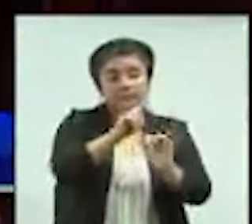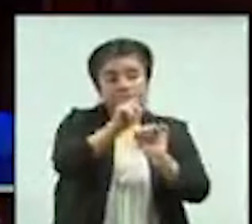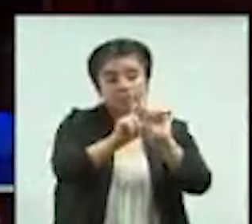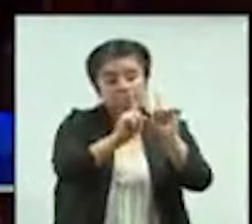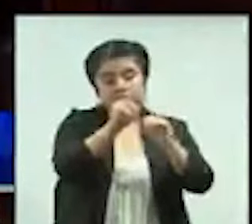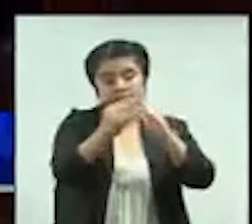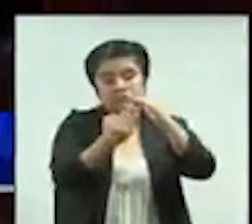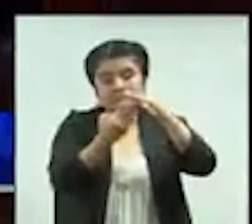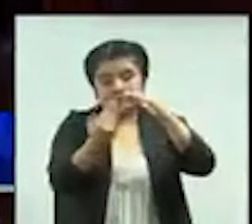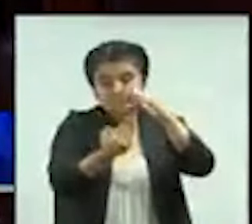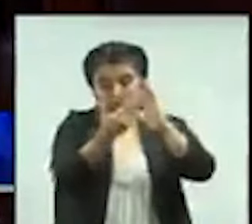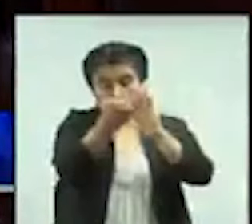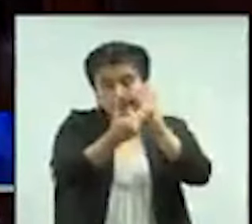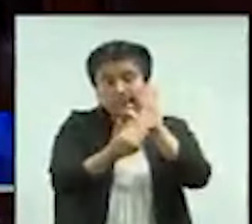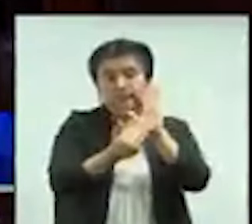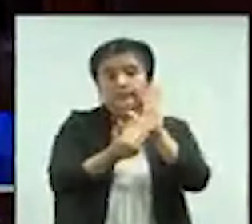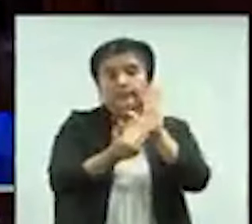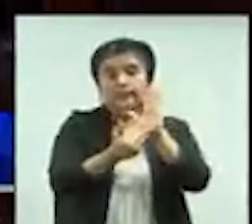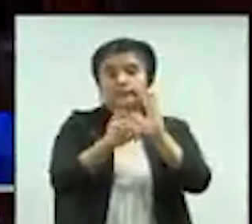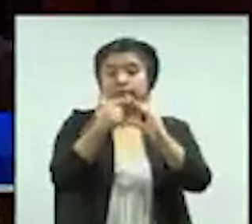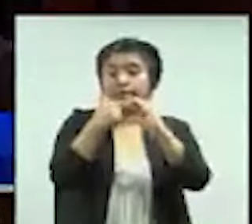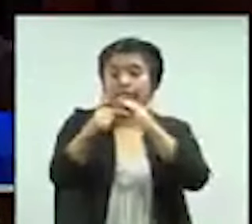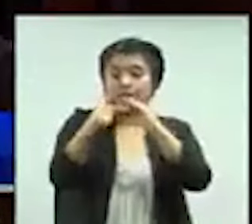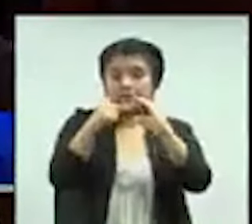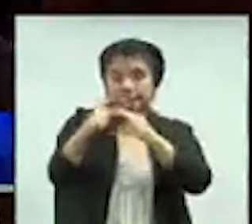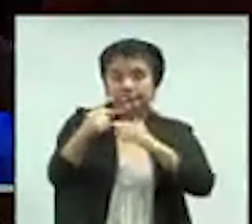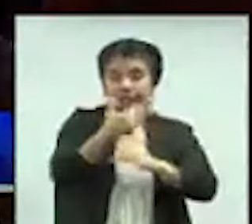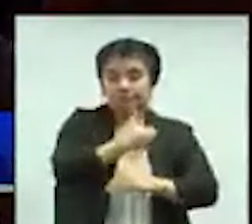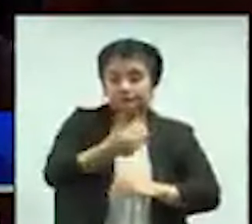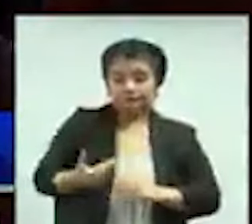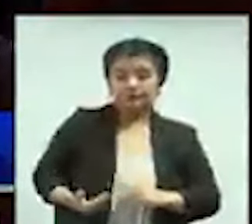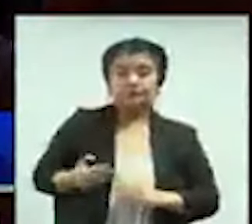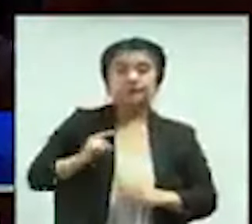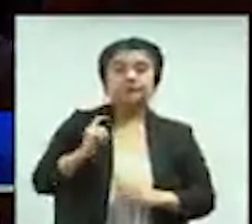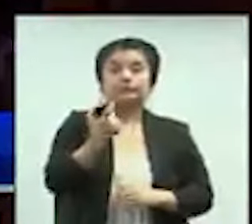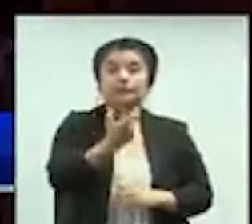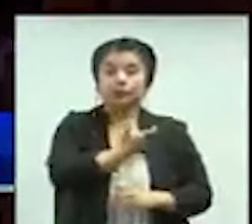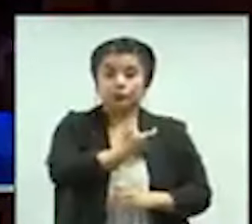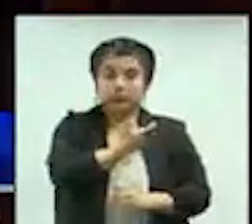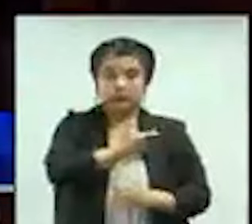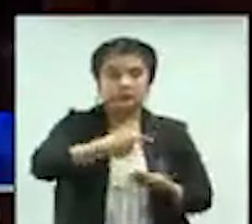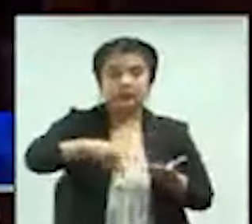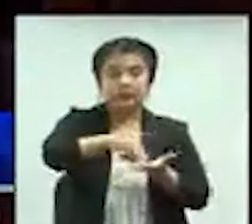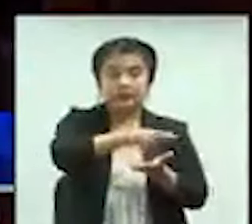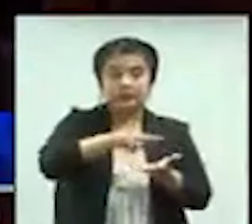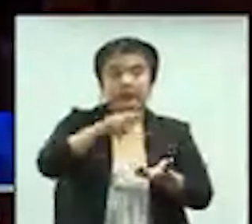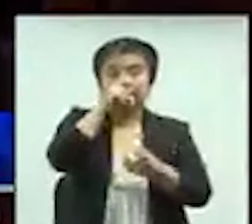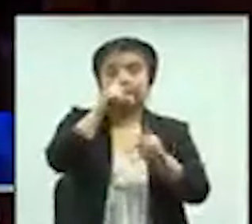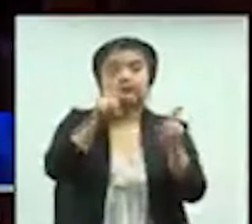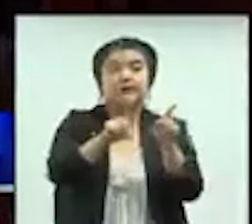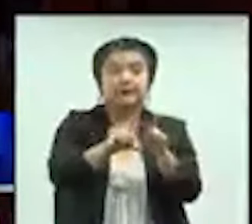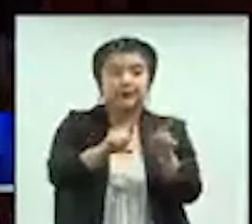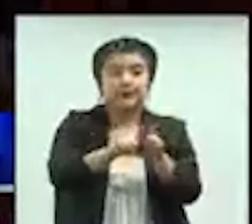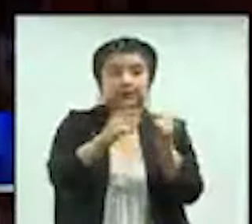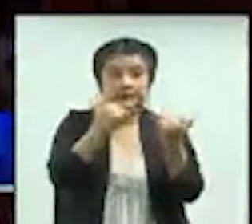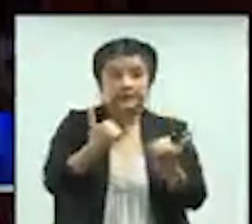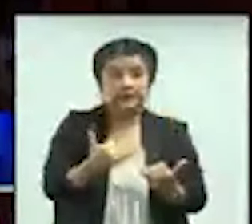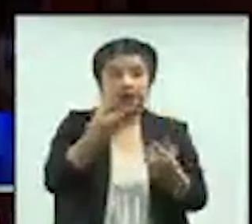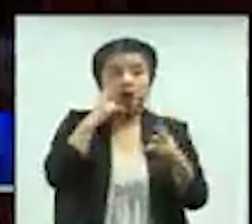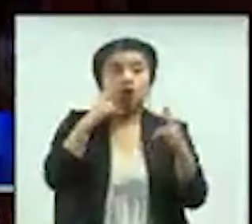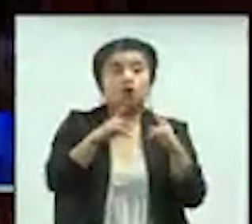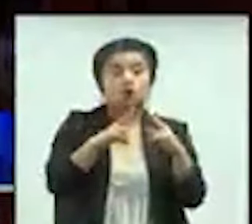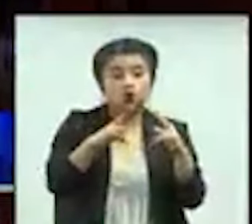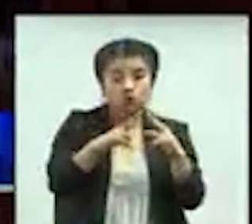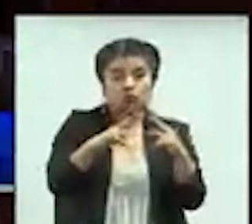cuestionario que he enviado a la Presidencia del Congreso de la República y que del cual ya tiene